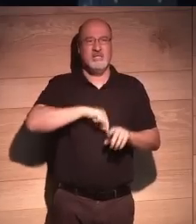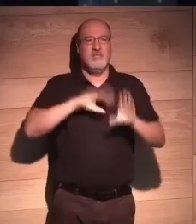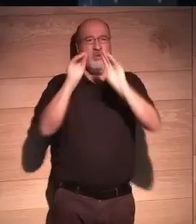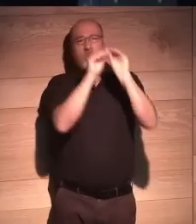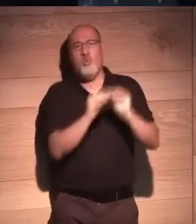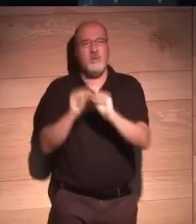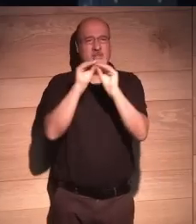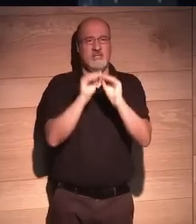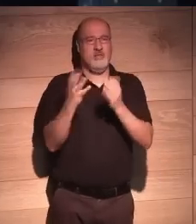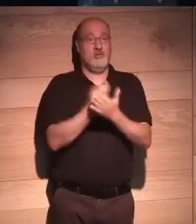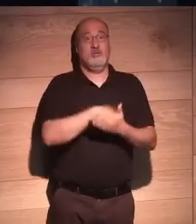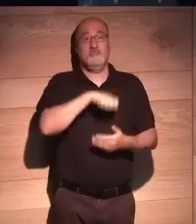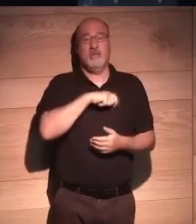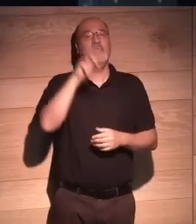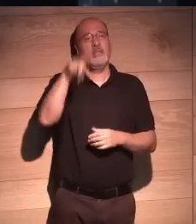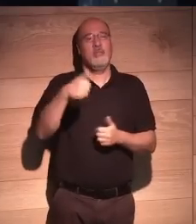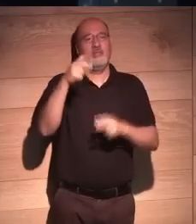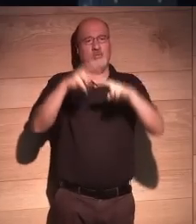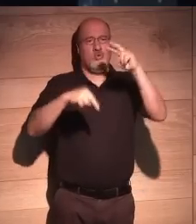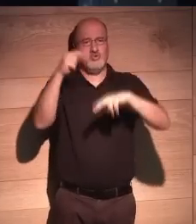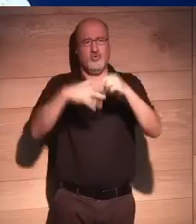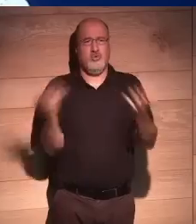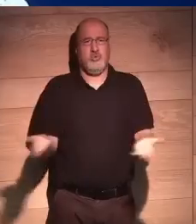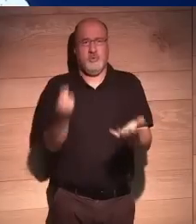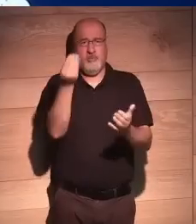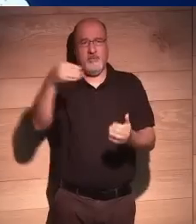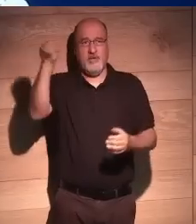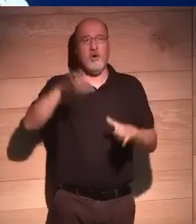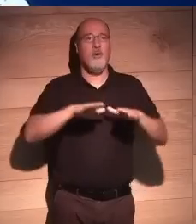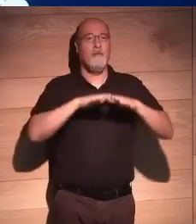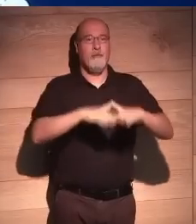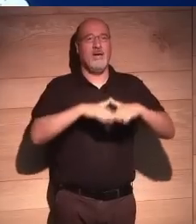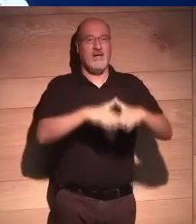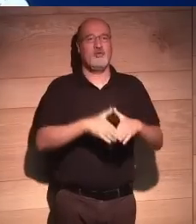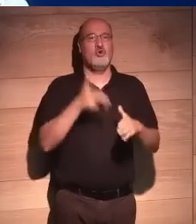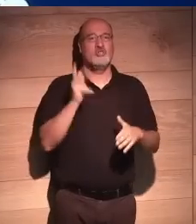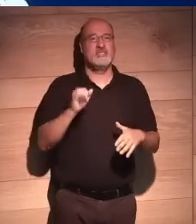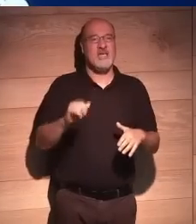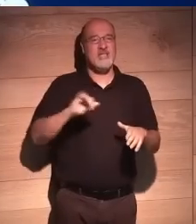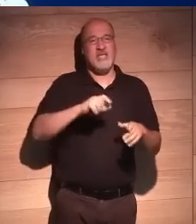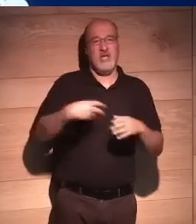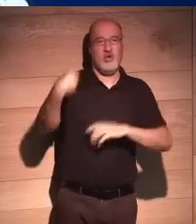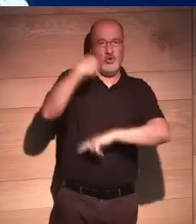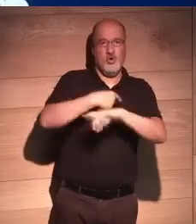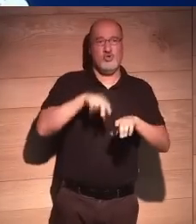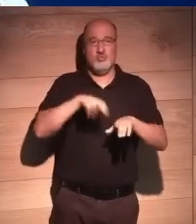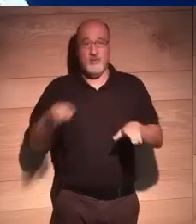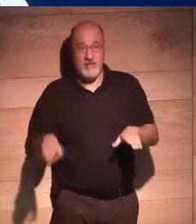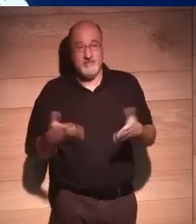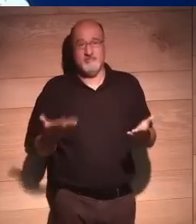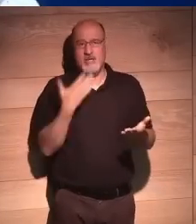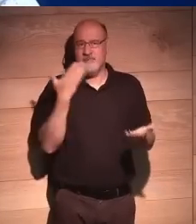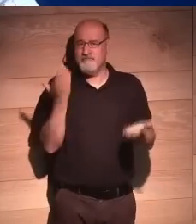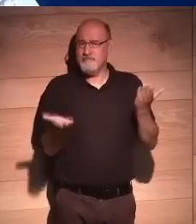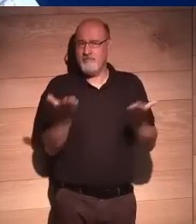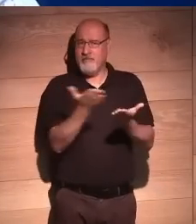hablaba incluso de la especulación inmobiliaria con el barco de Chanquete no nos moverán, ¿no? Pero yo creo que hay una serie muy importante que hay que valorar y